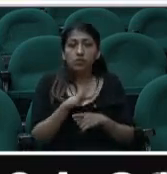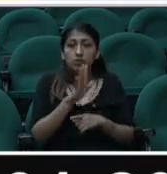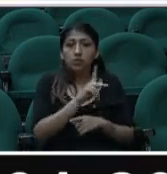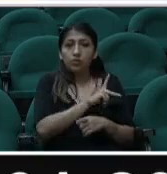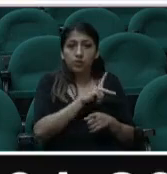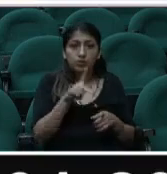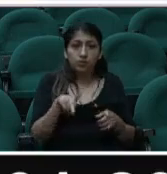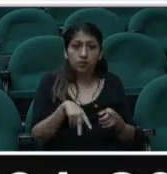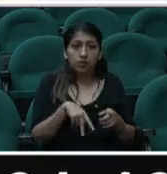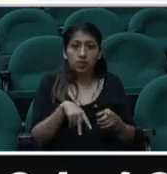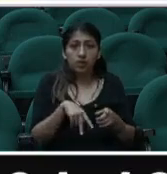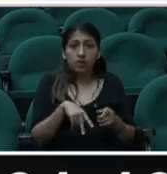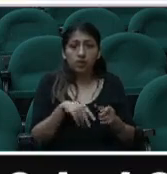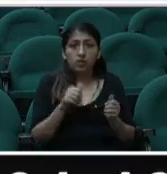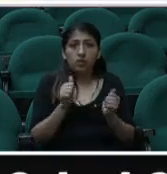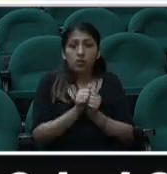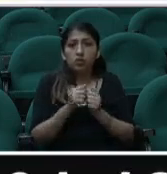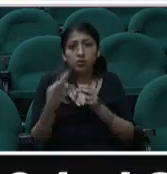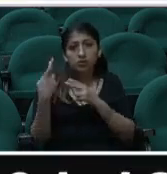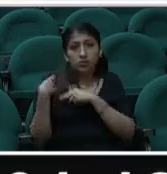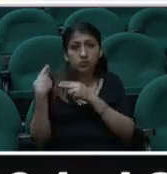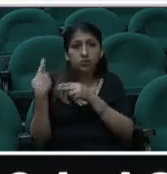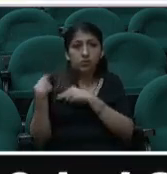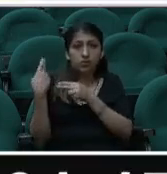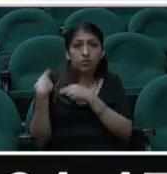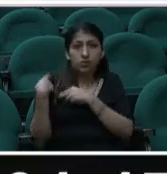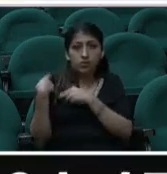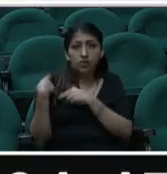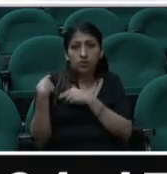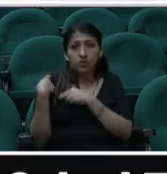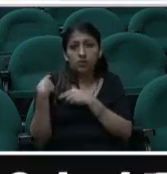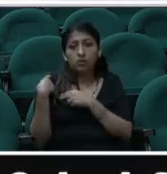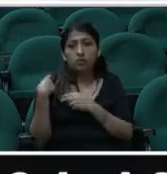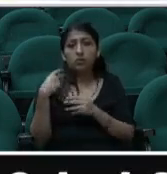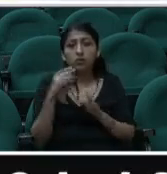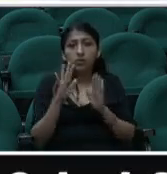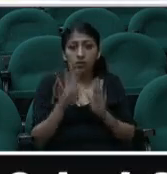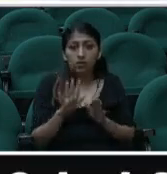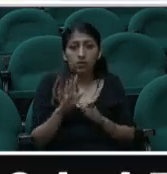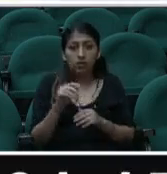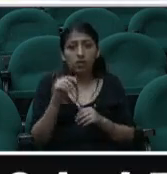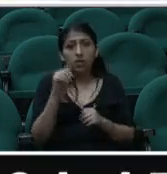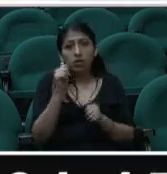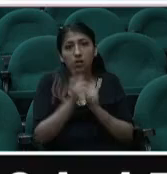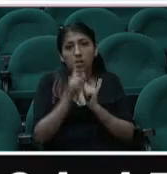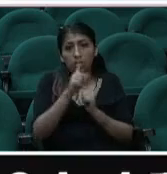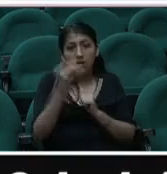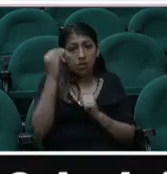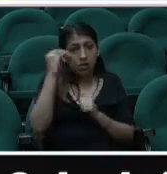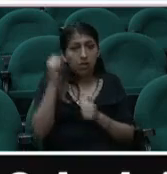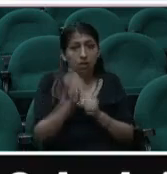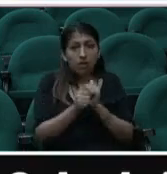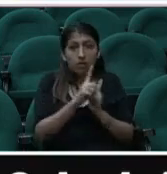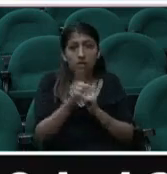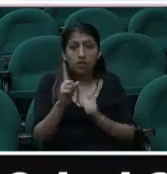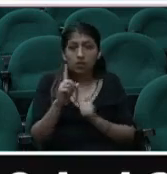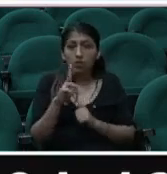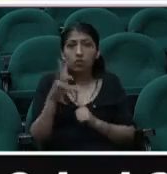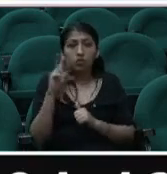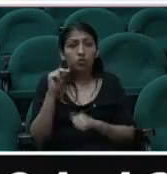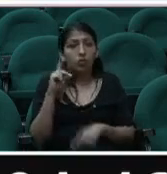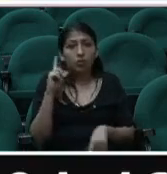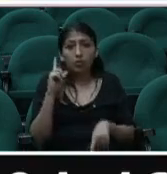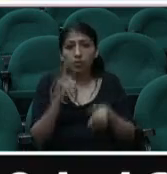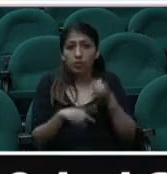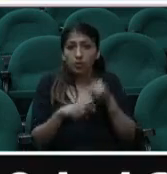personal y con responsabilidad obviamente quedará en la conciencia de cada quien repito no